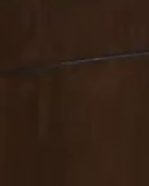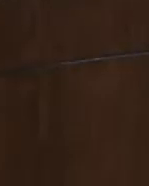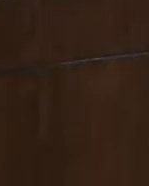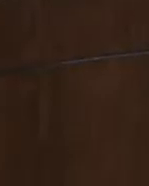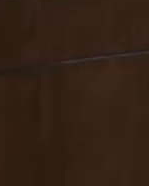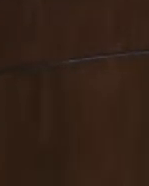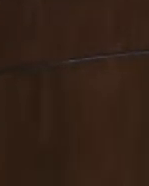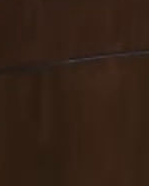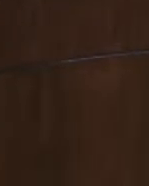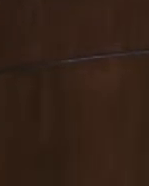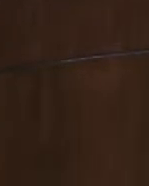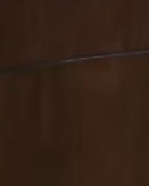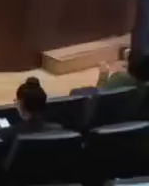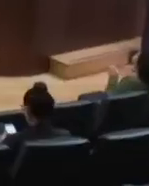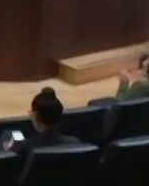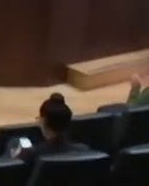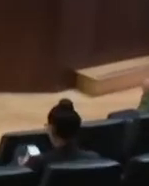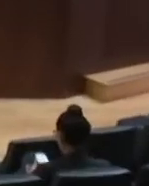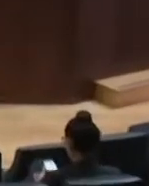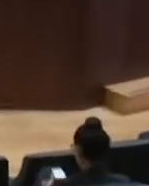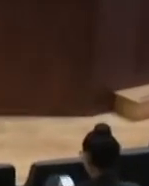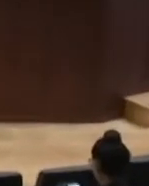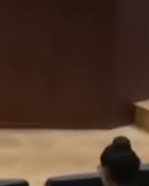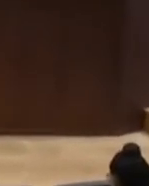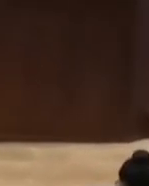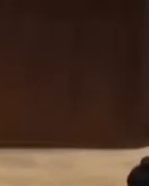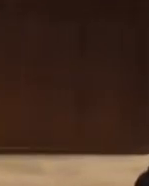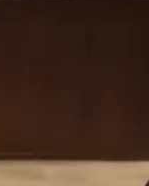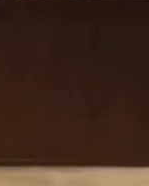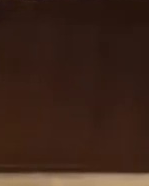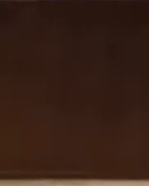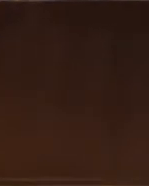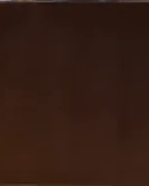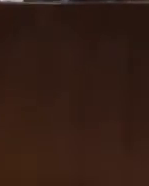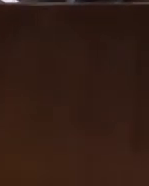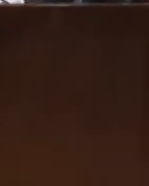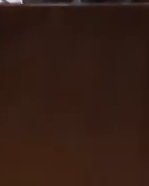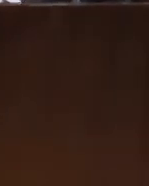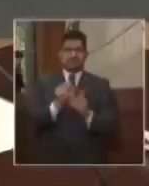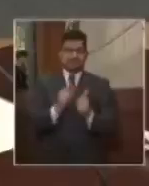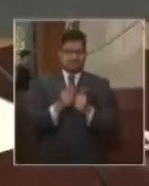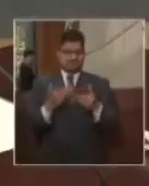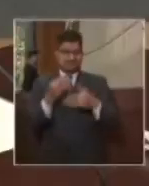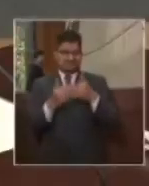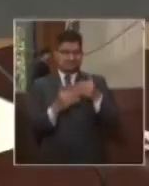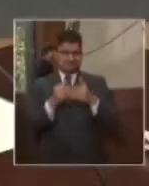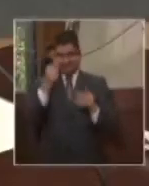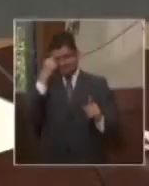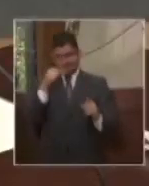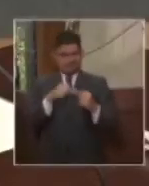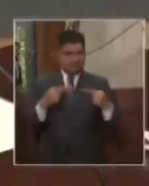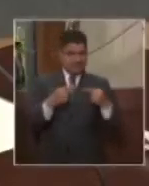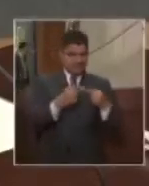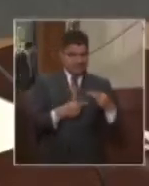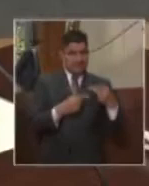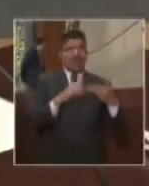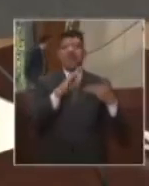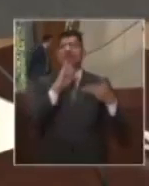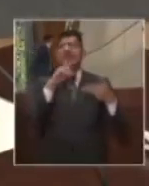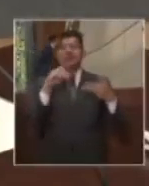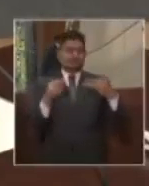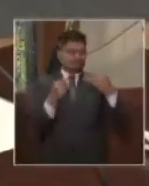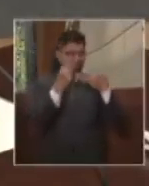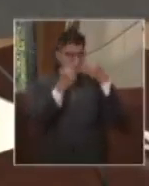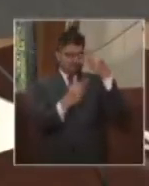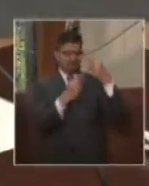mediante la cual realizó la asignación de escaños de representación proporcional para el congreso de coahuila el consejo general del instituto